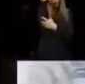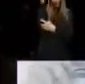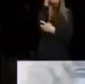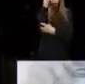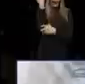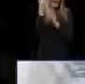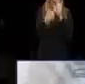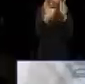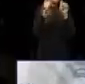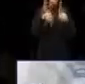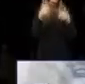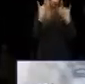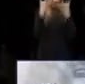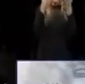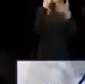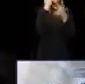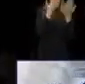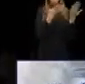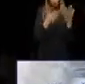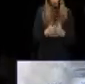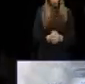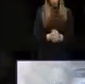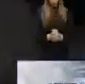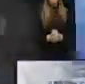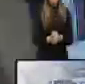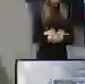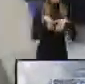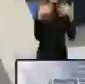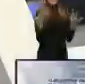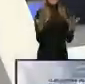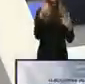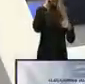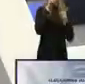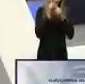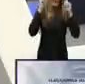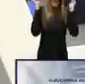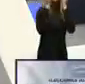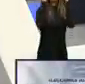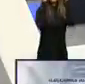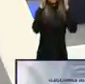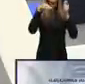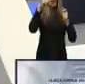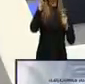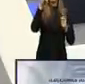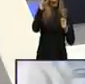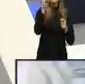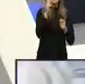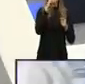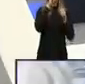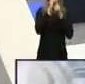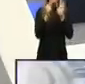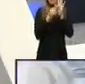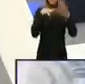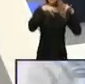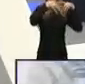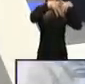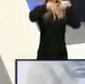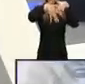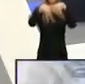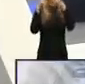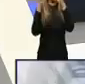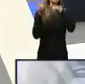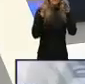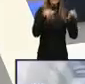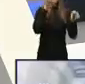podrían faltar, Luis Pellecer. Hay celebración, Nancy, allá en el obelisco, hay movilización en Guatemala y en